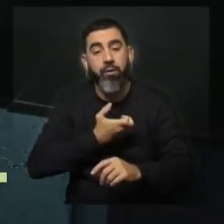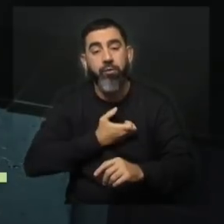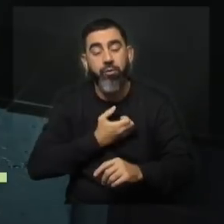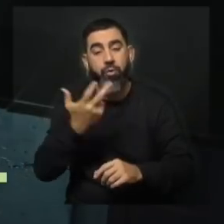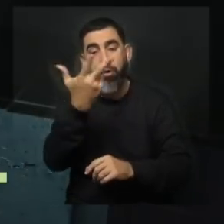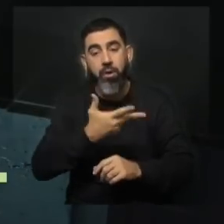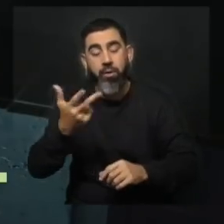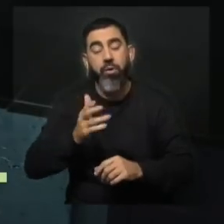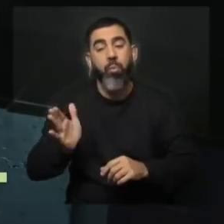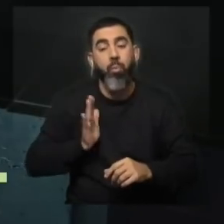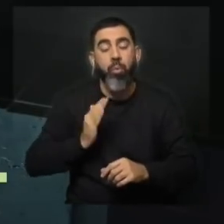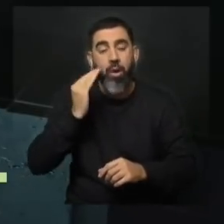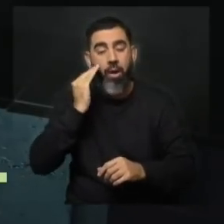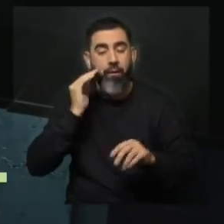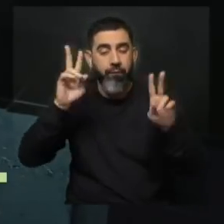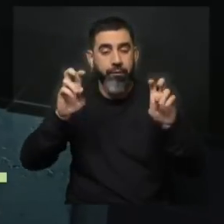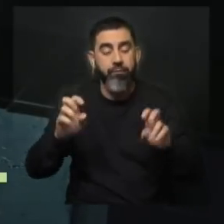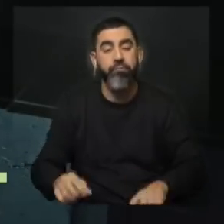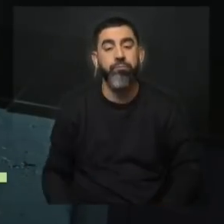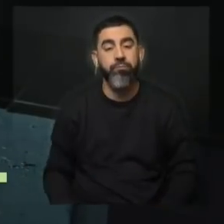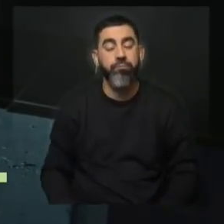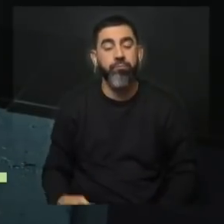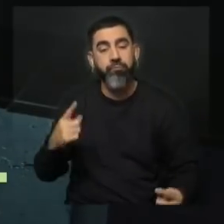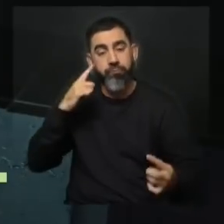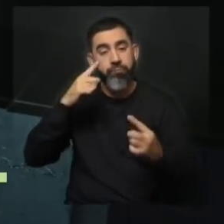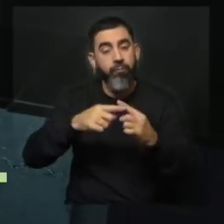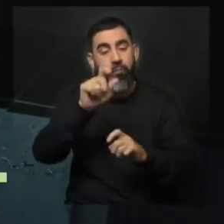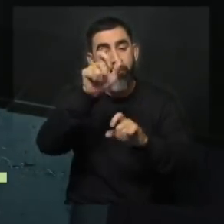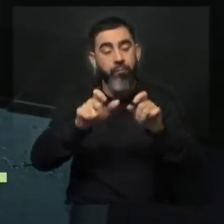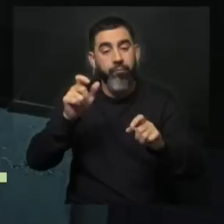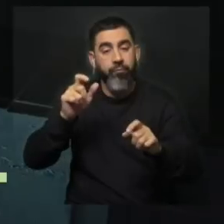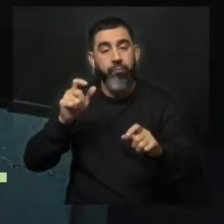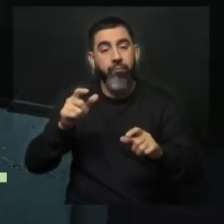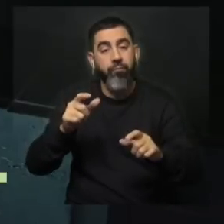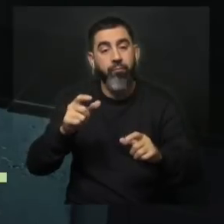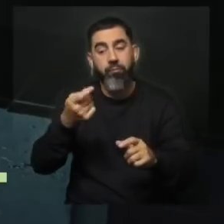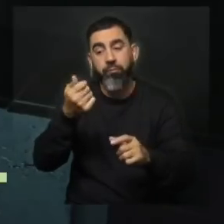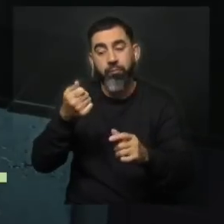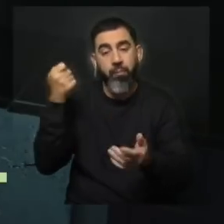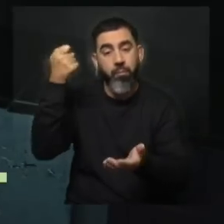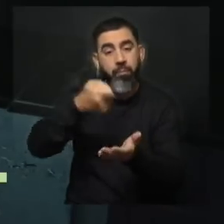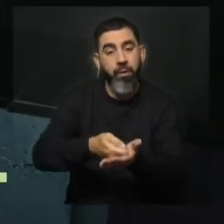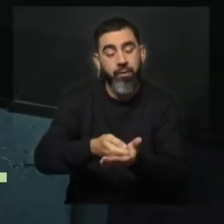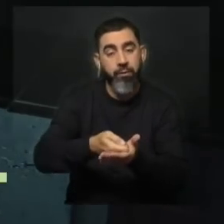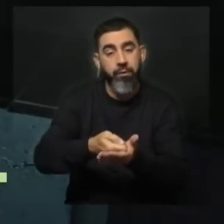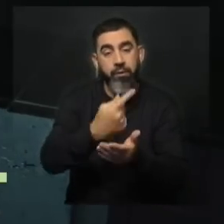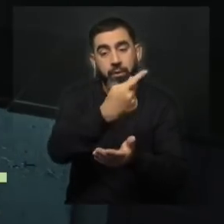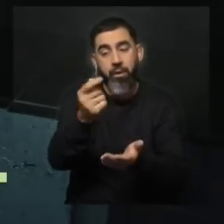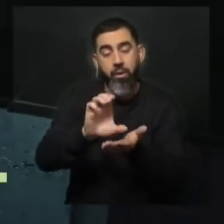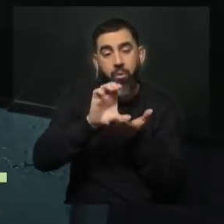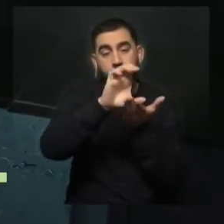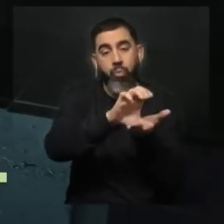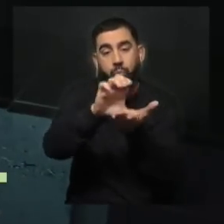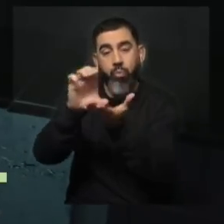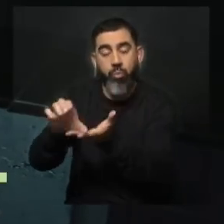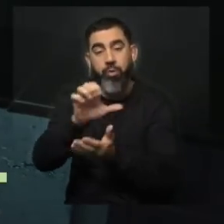maidanic Silvia Reyes y Laura Rayo el objetivo es que estas personas paguen con sus recursos las indemnizaciones que